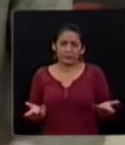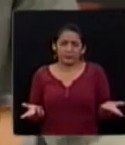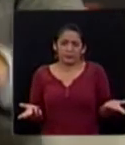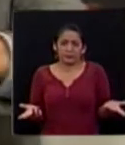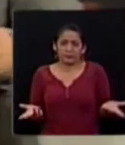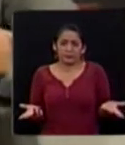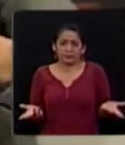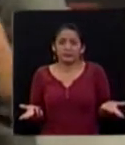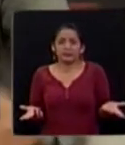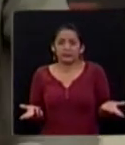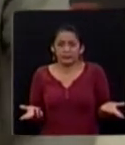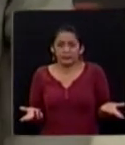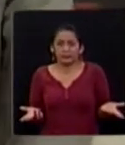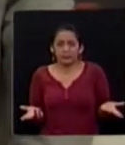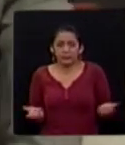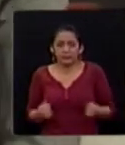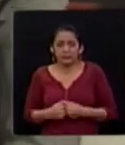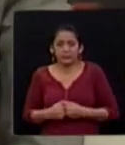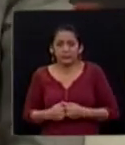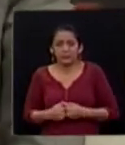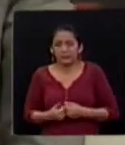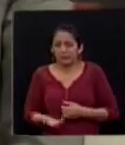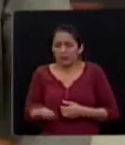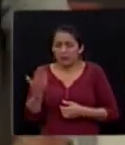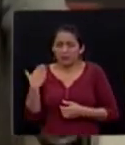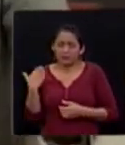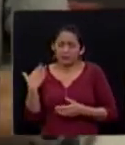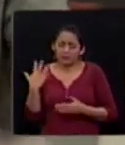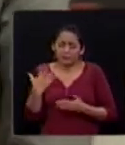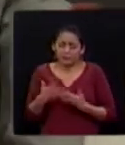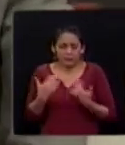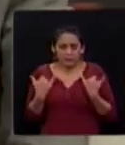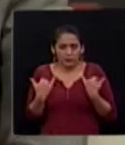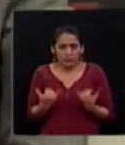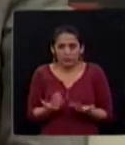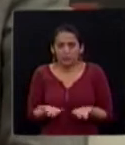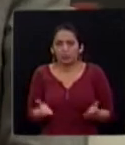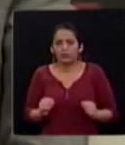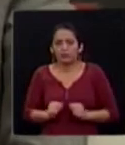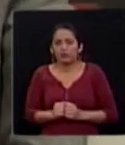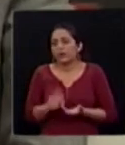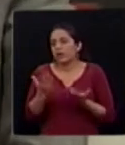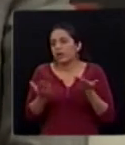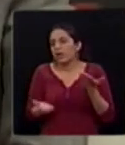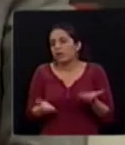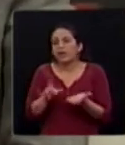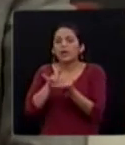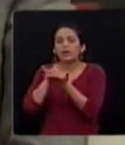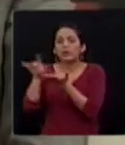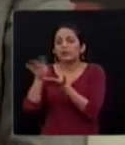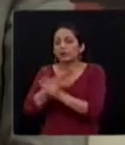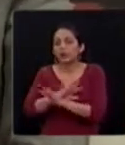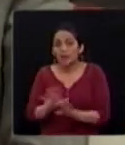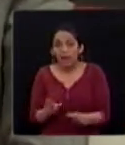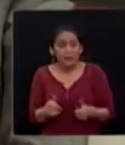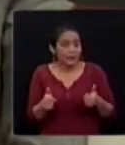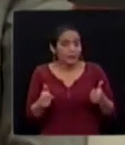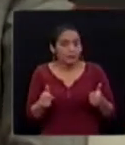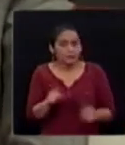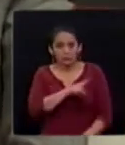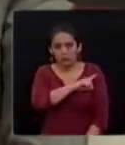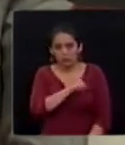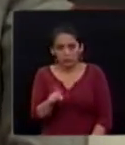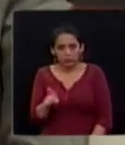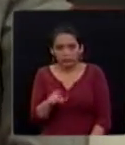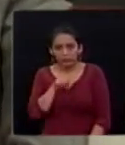ha desarrollado y se ha visto inmersa en el país. Pero, como le digo, eso no es suficiente. Yo creo que aquí, Fernando, es